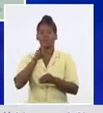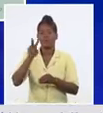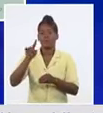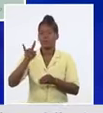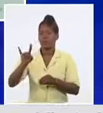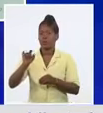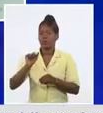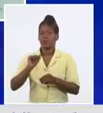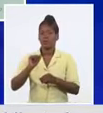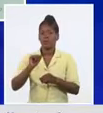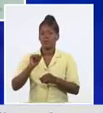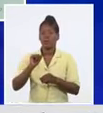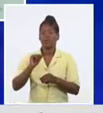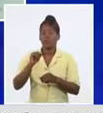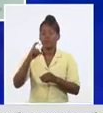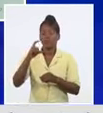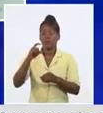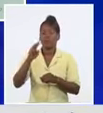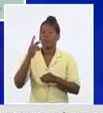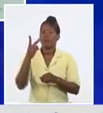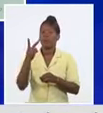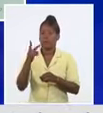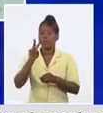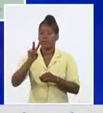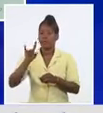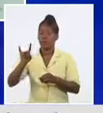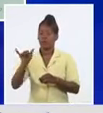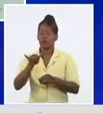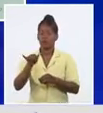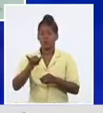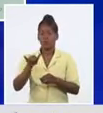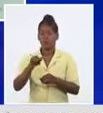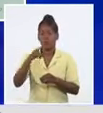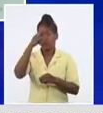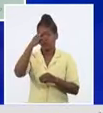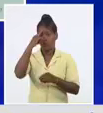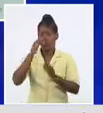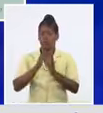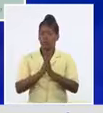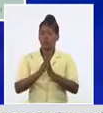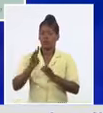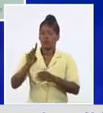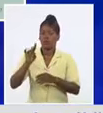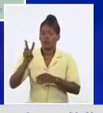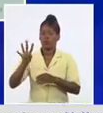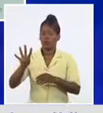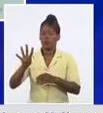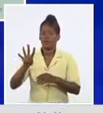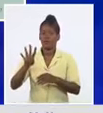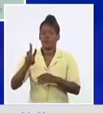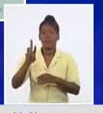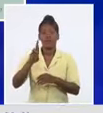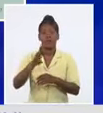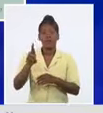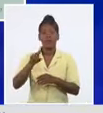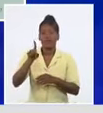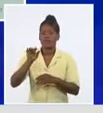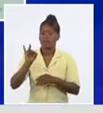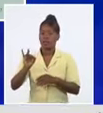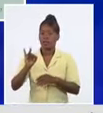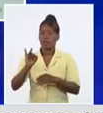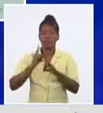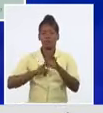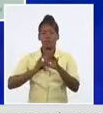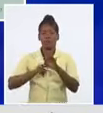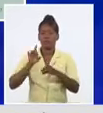que Cifuentes, Santo Domingo 24, Camajuaní 20, Remedios 17, Quemado de Güines 15, al